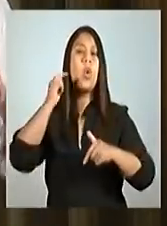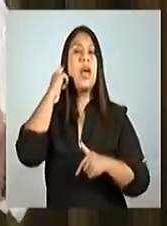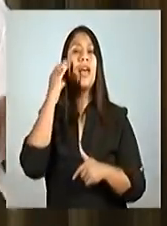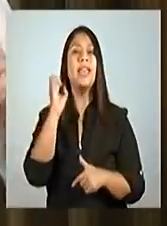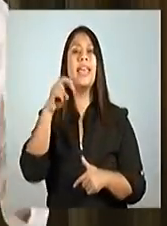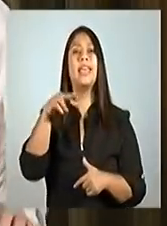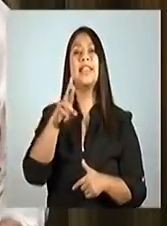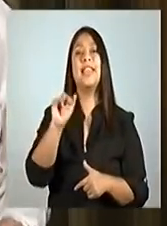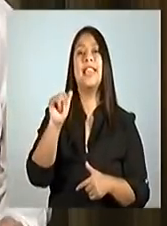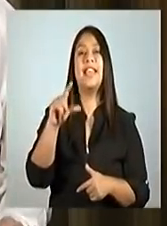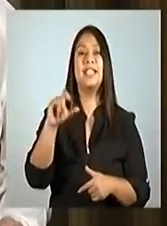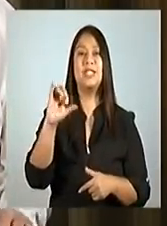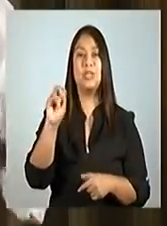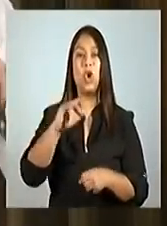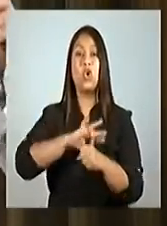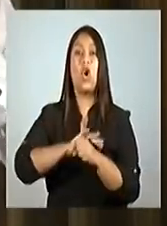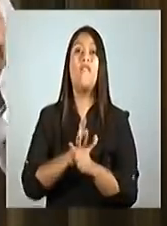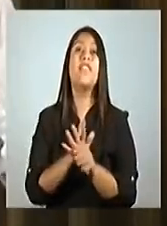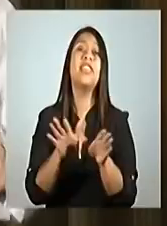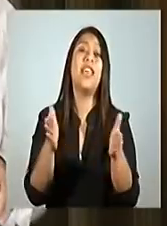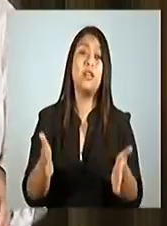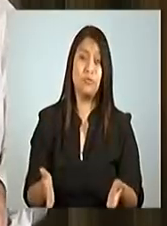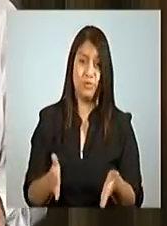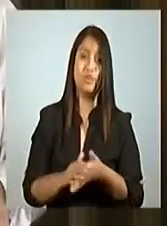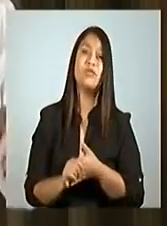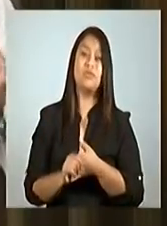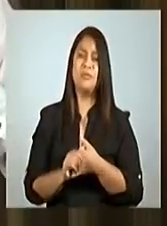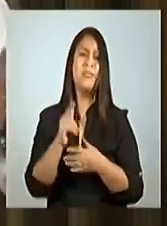de los covidianos. No es cuestión